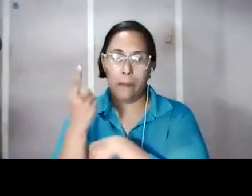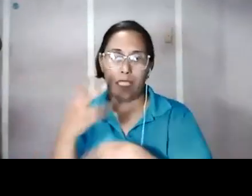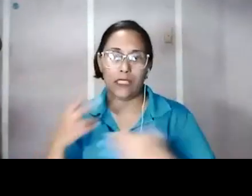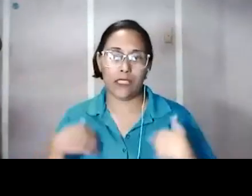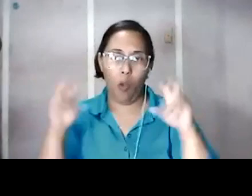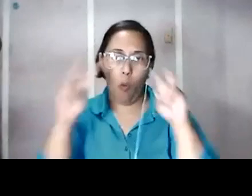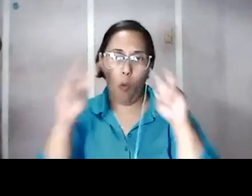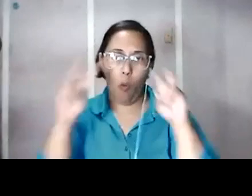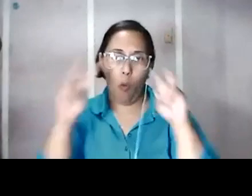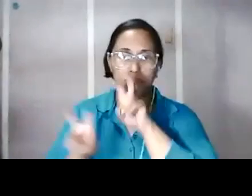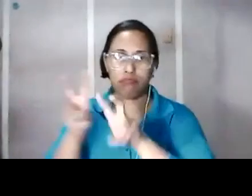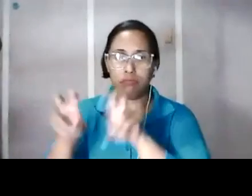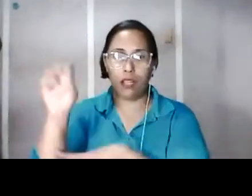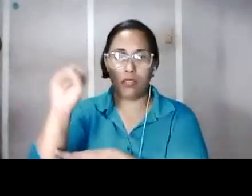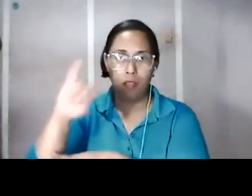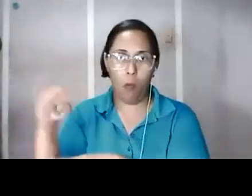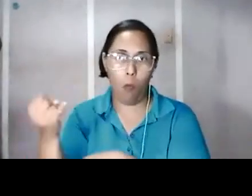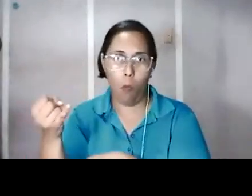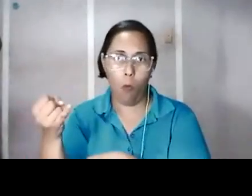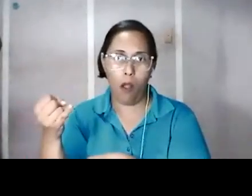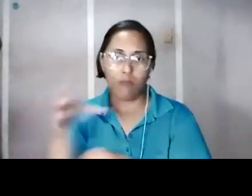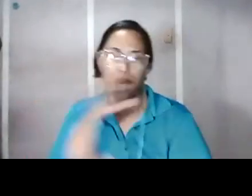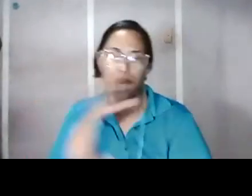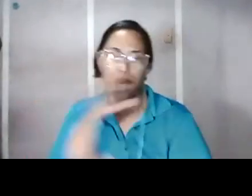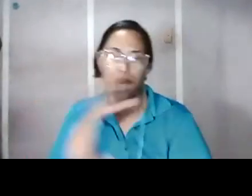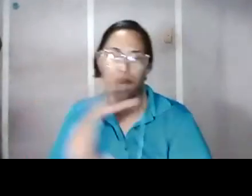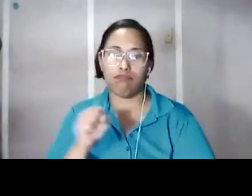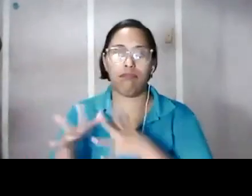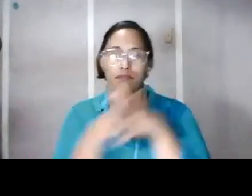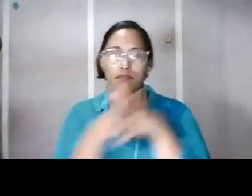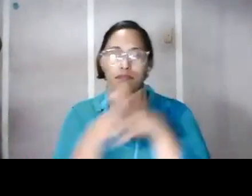decía que el carnaval de San Juan era el más antiguo de las Américas.